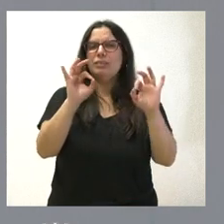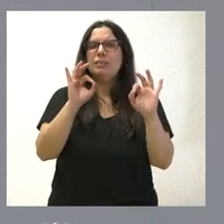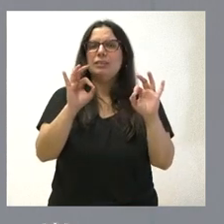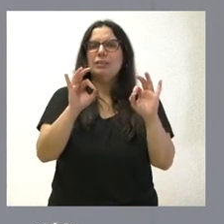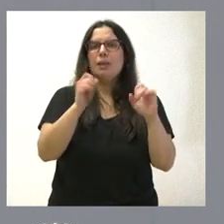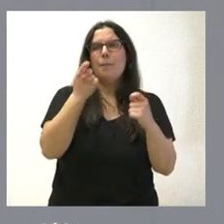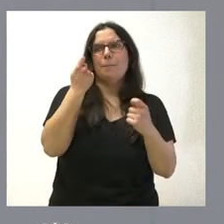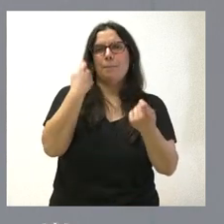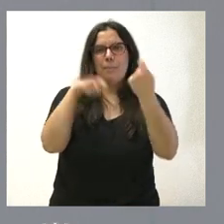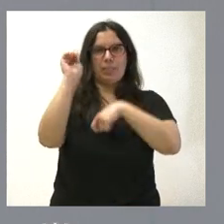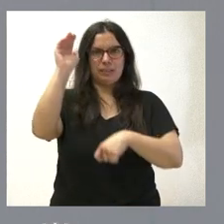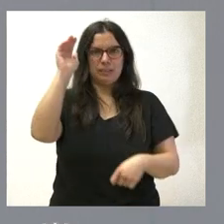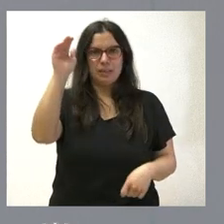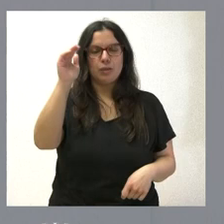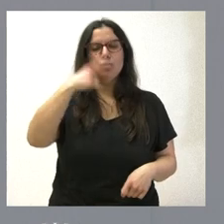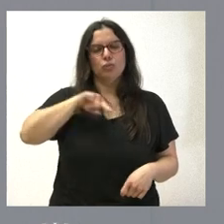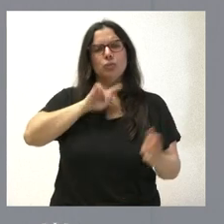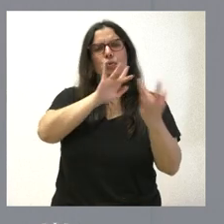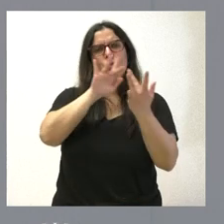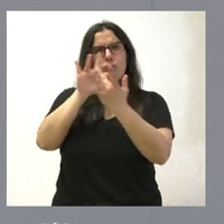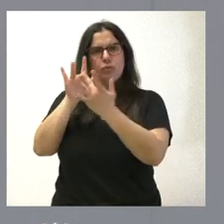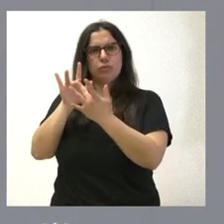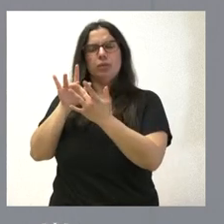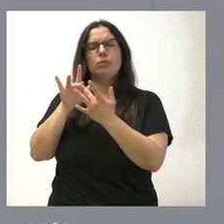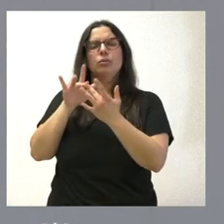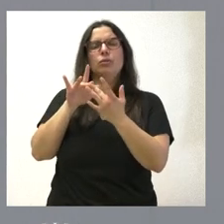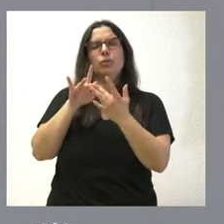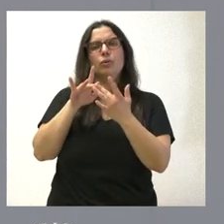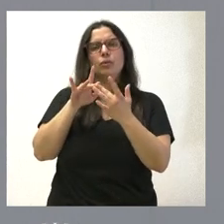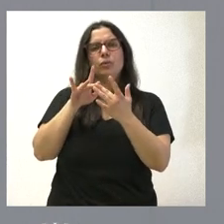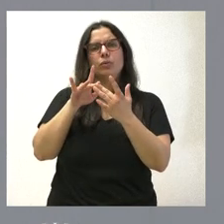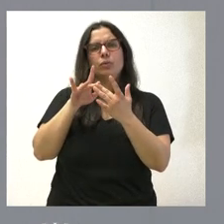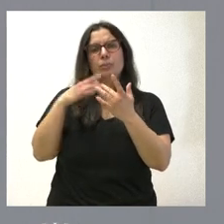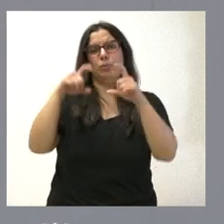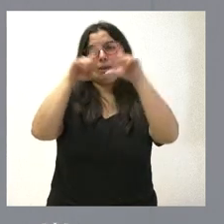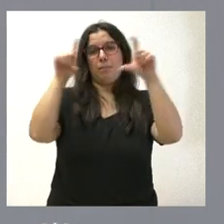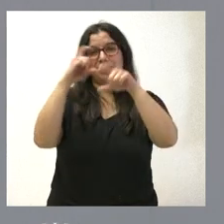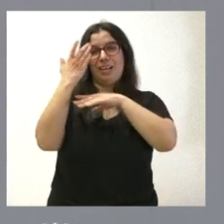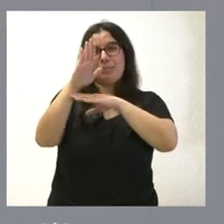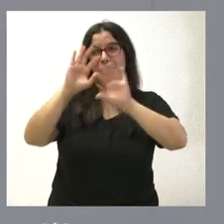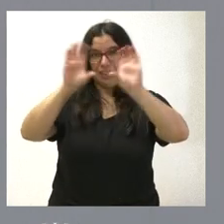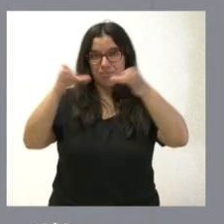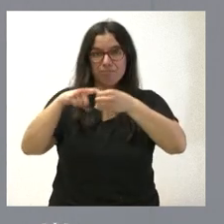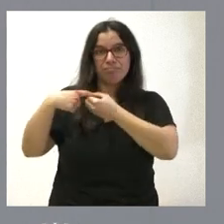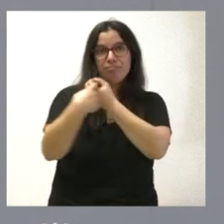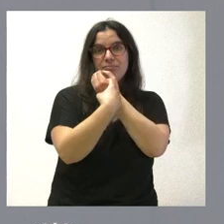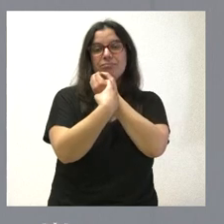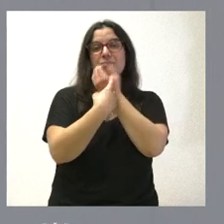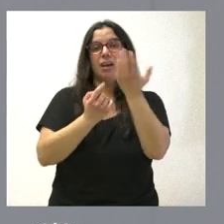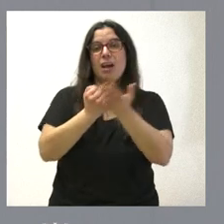exportaciones hemos estado en contacto con el clúster que representa al sector